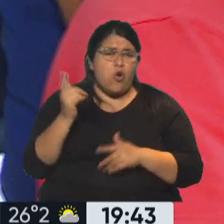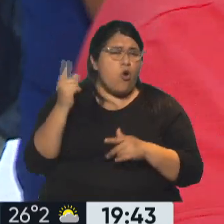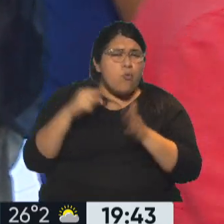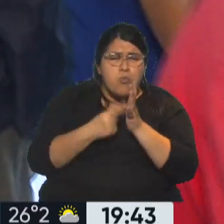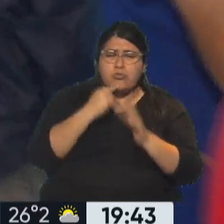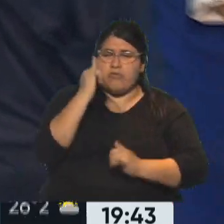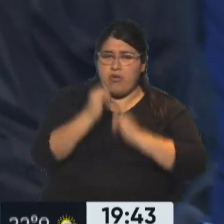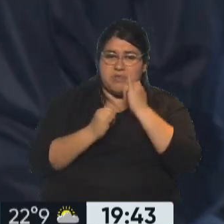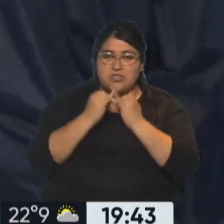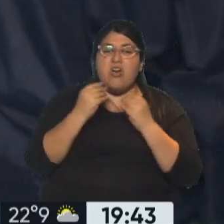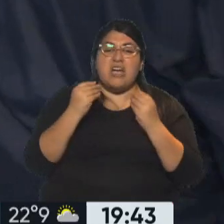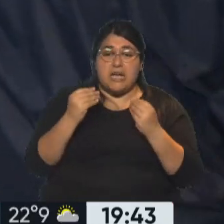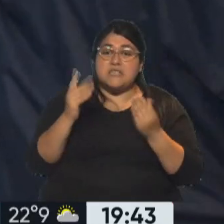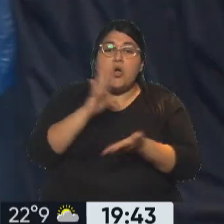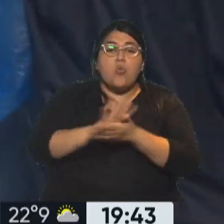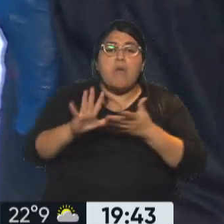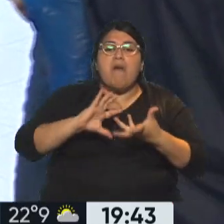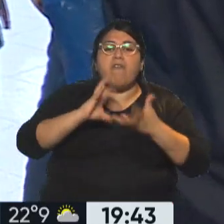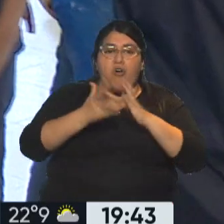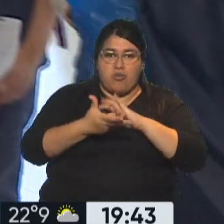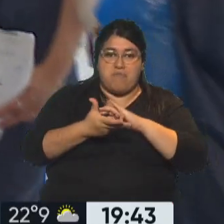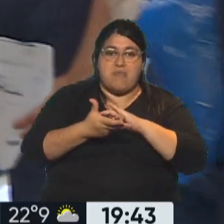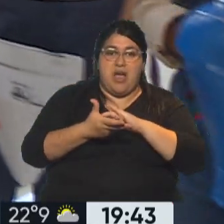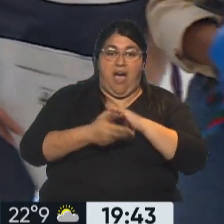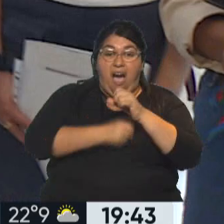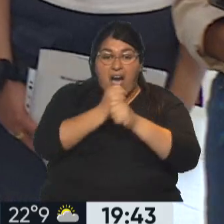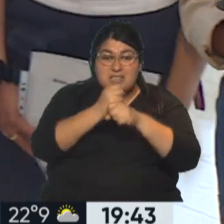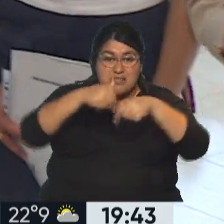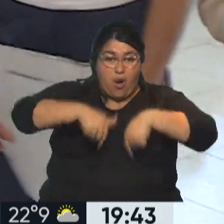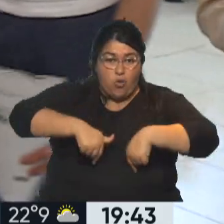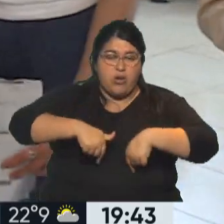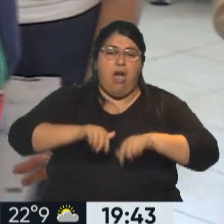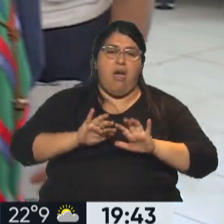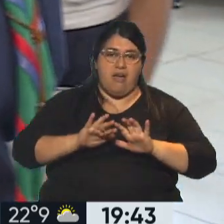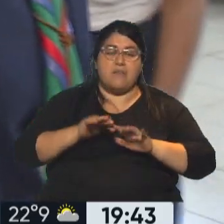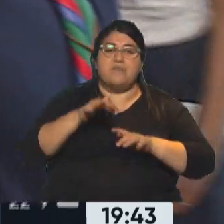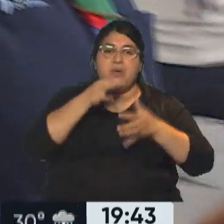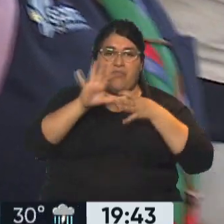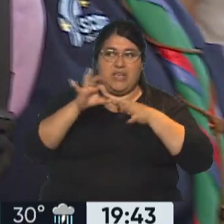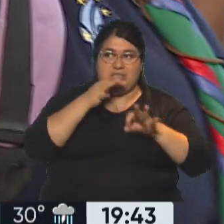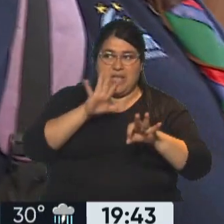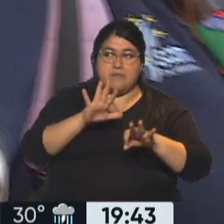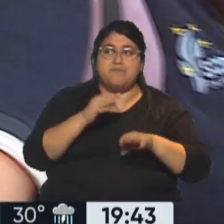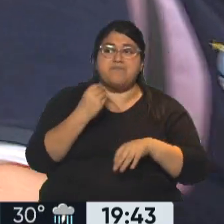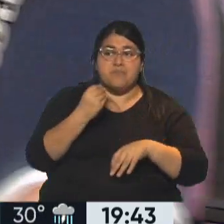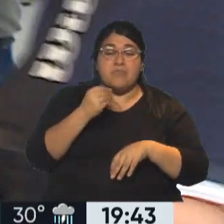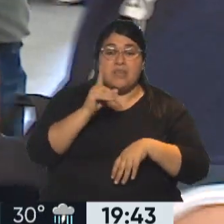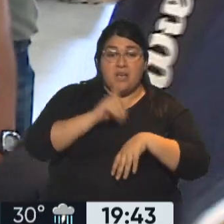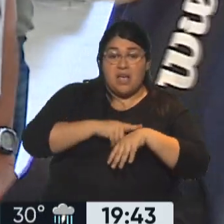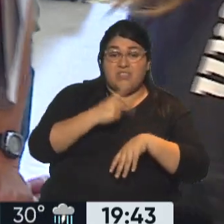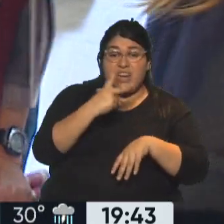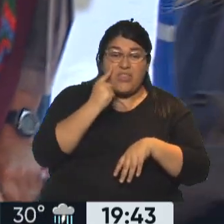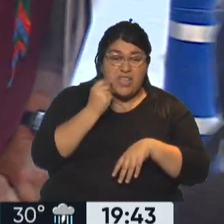fundamental, una nueva modalidad que empieza a regir hasta el momento, ahora ya cuando comienza esta venta de pasajes. Entre las 72 horas